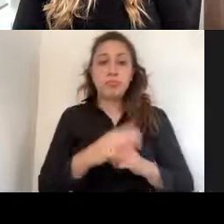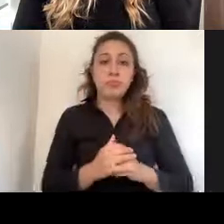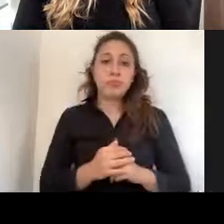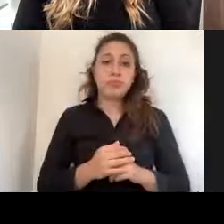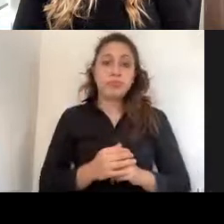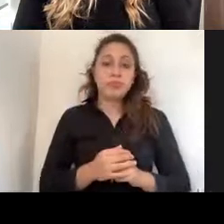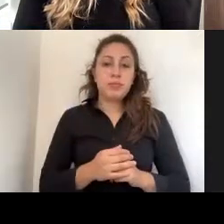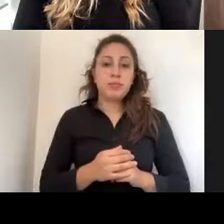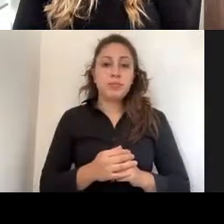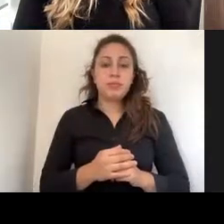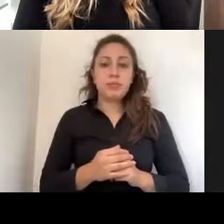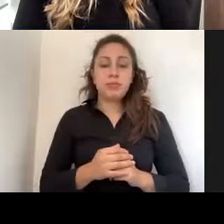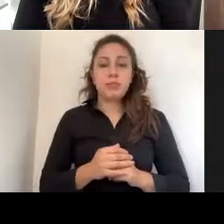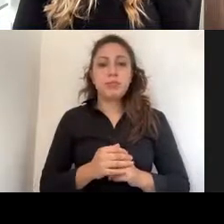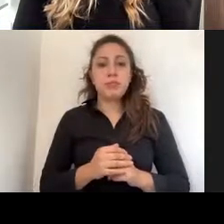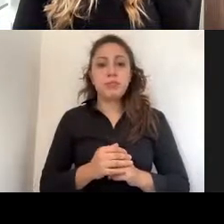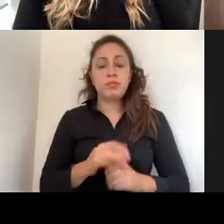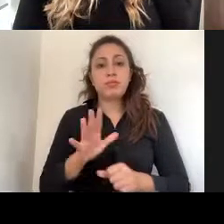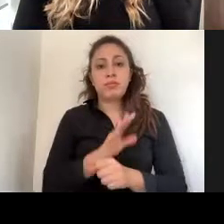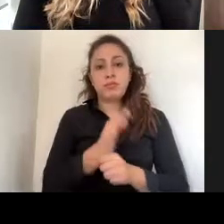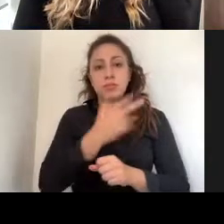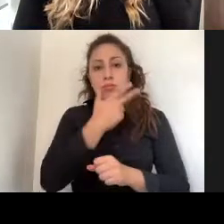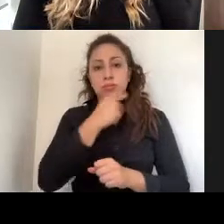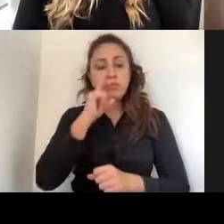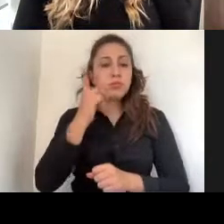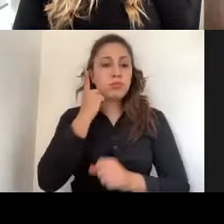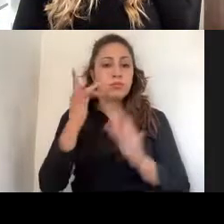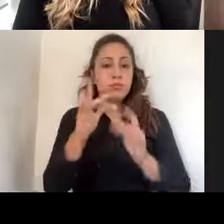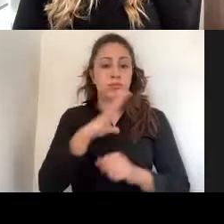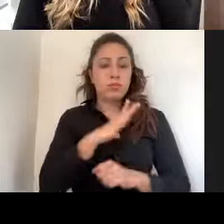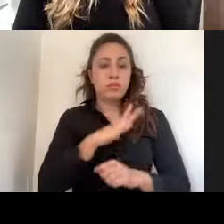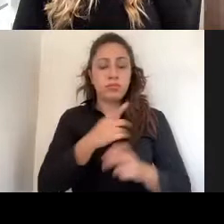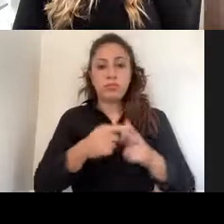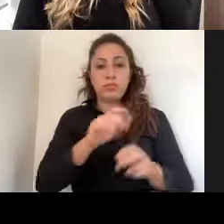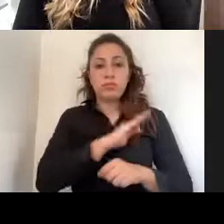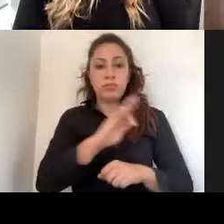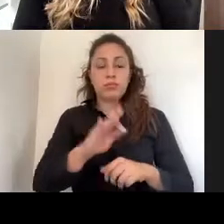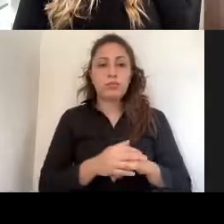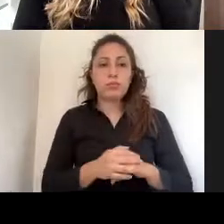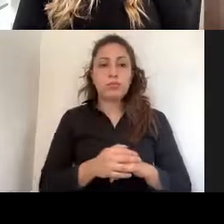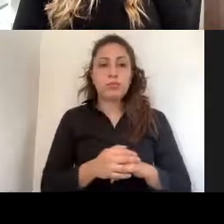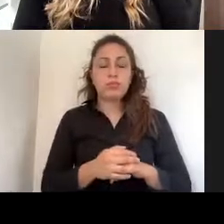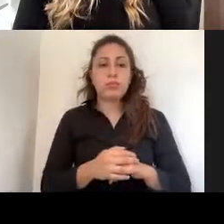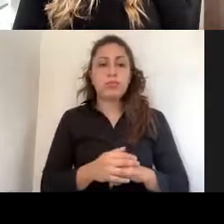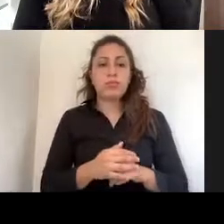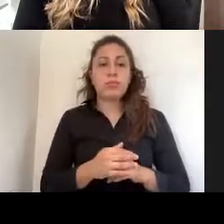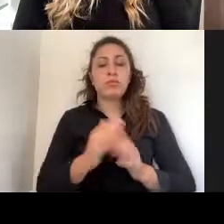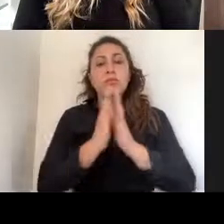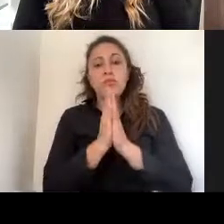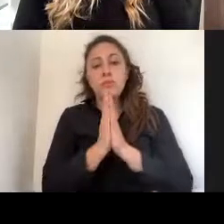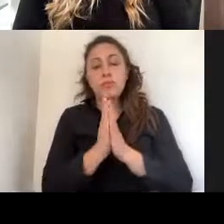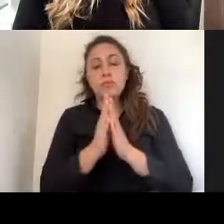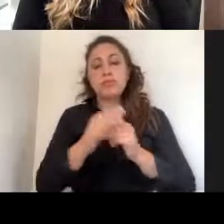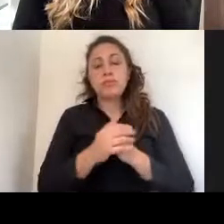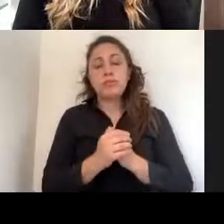tenemos quórum para continuar con nuestra sesión. Gracias, diputado. Toda vez que existe el quórum, por favor,